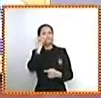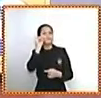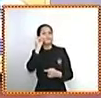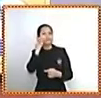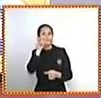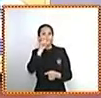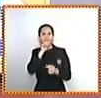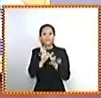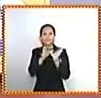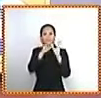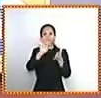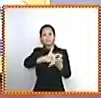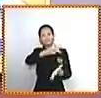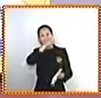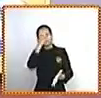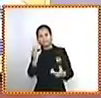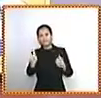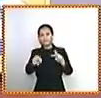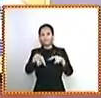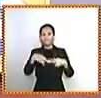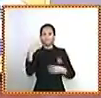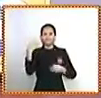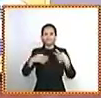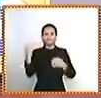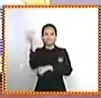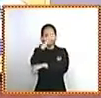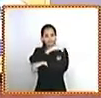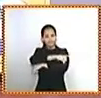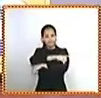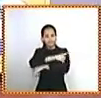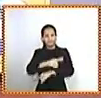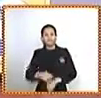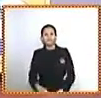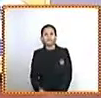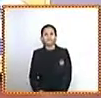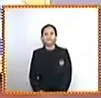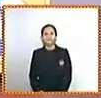@Honduras. Agradeciendo su fiel sintonía, les deseo una linda tarde.